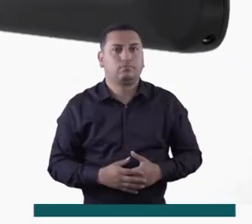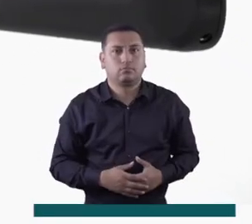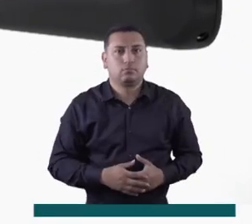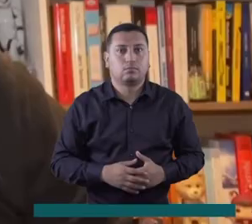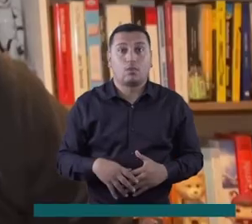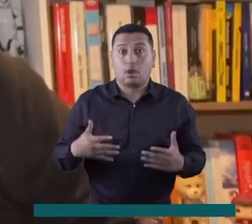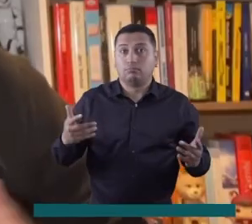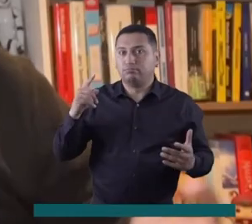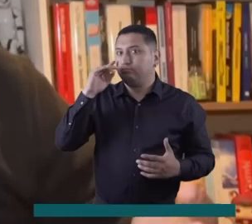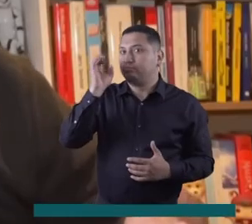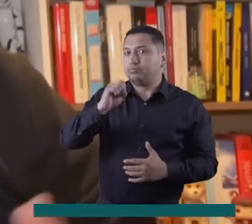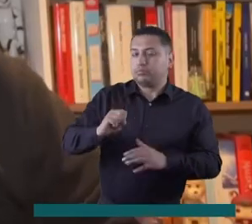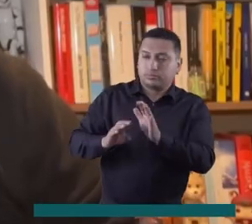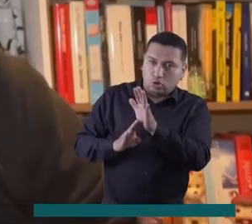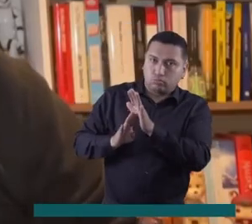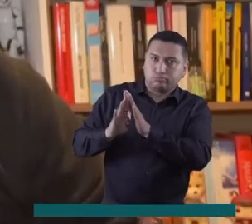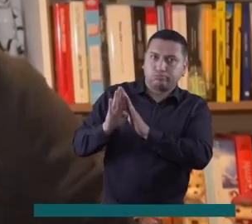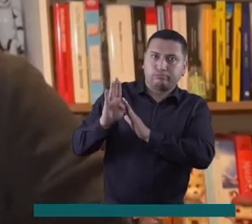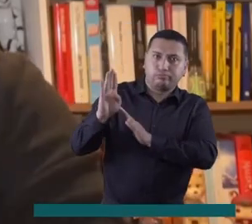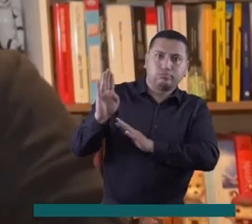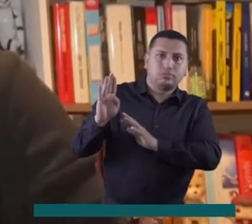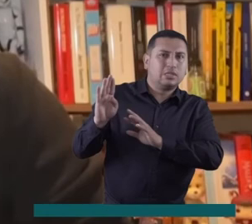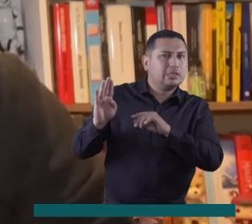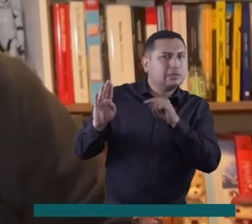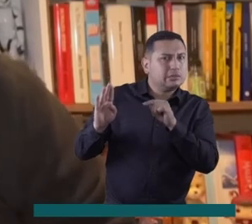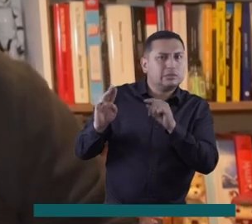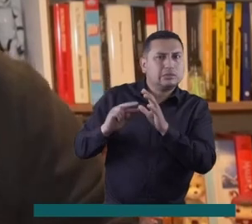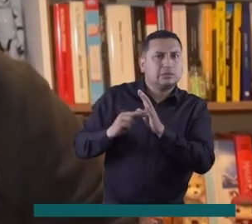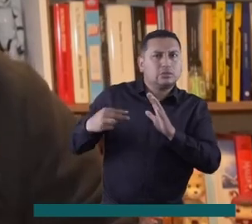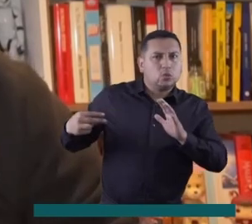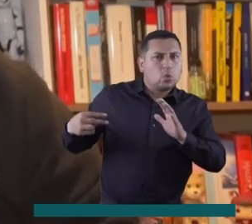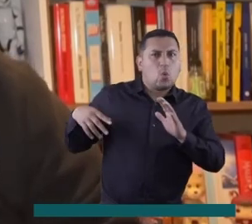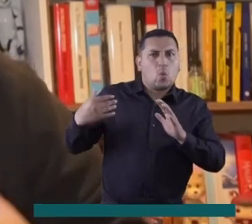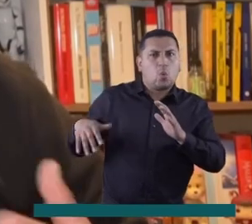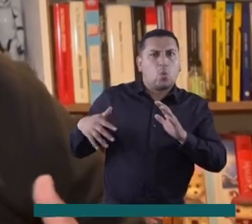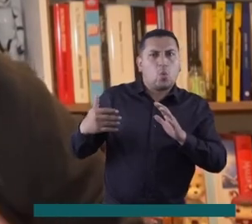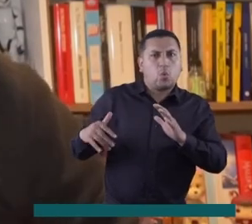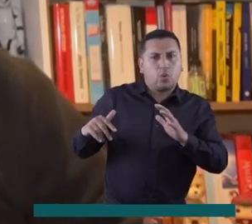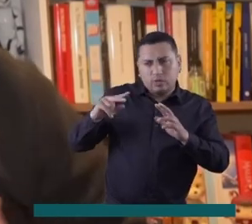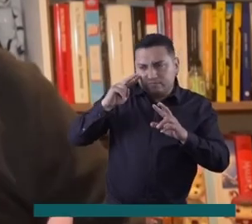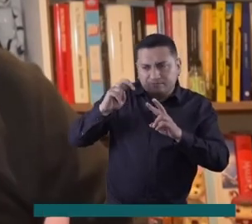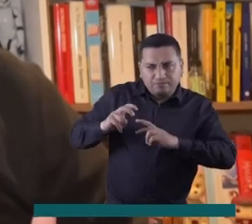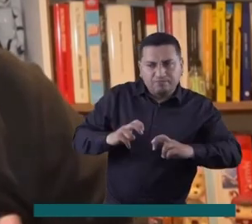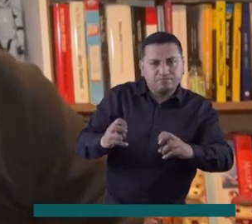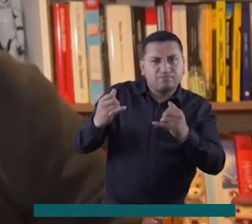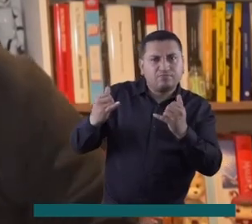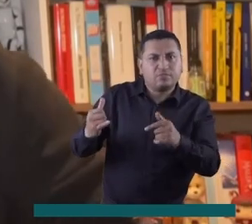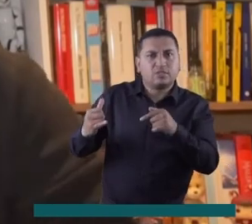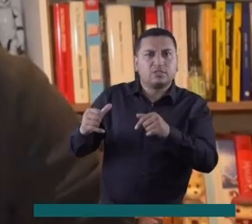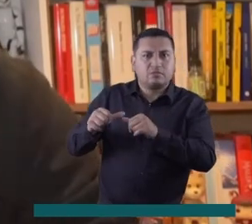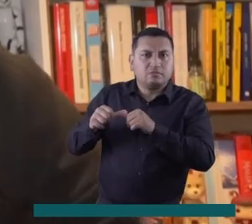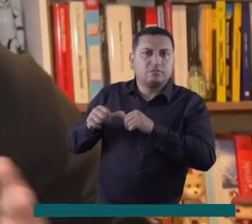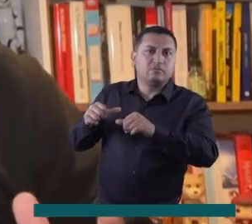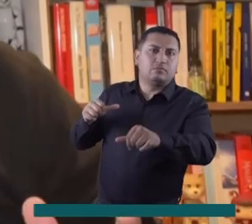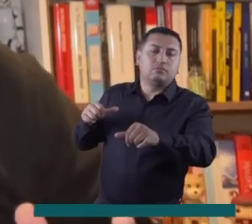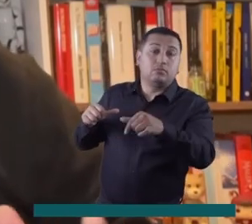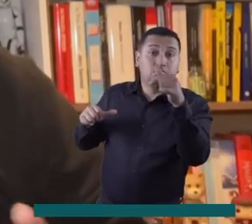esta tecnología. Sin duda, los desarrollos son un gran avance en una carrera imparable de la investigación